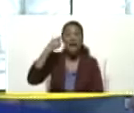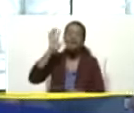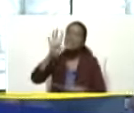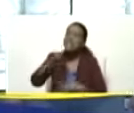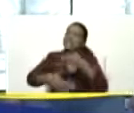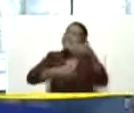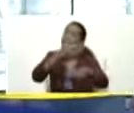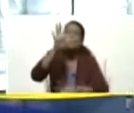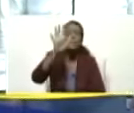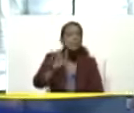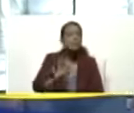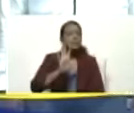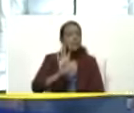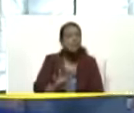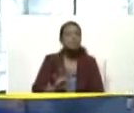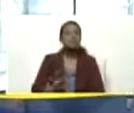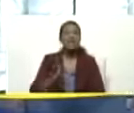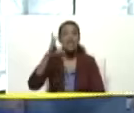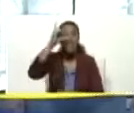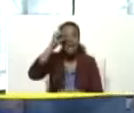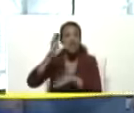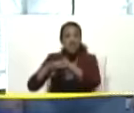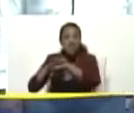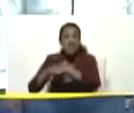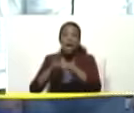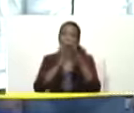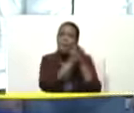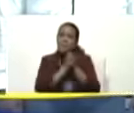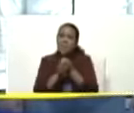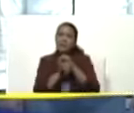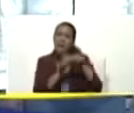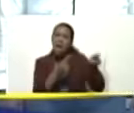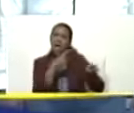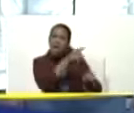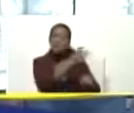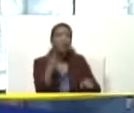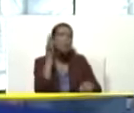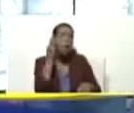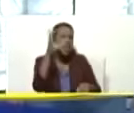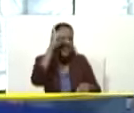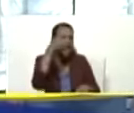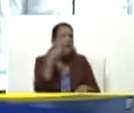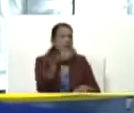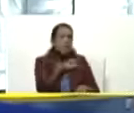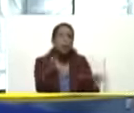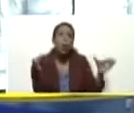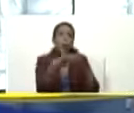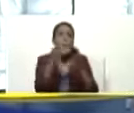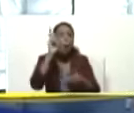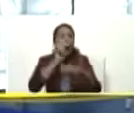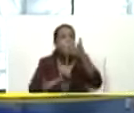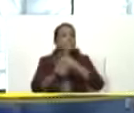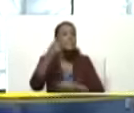será. Y Delcy decía, compañeros, compañeras, que tuvimos una